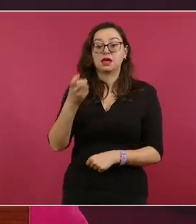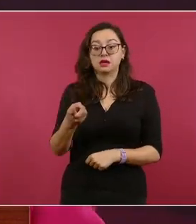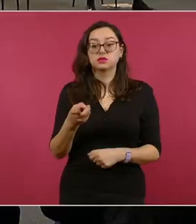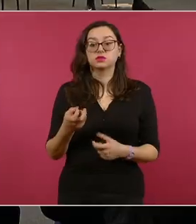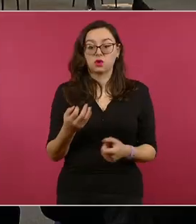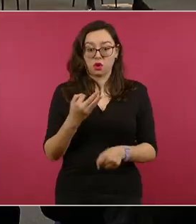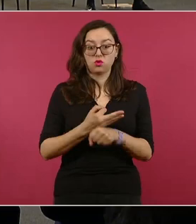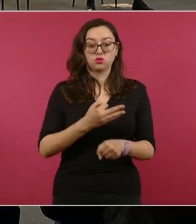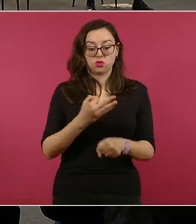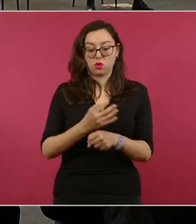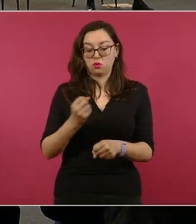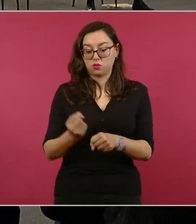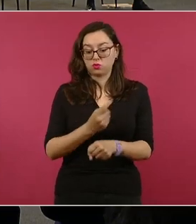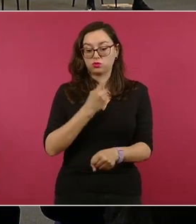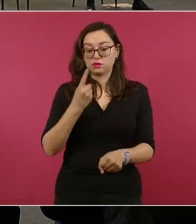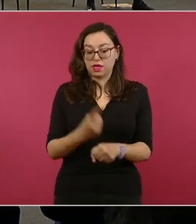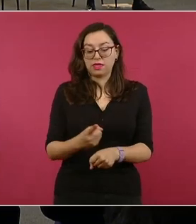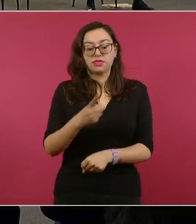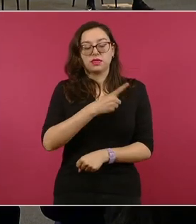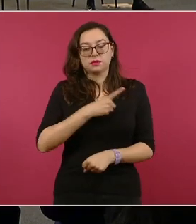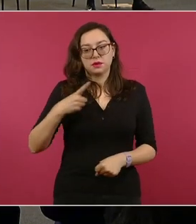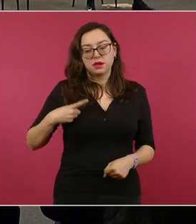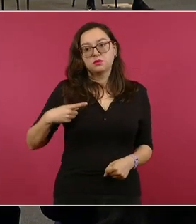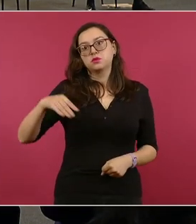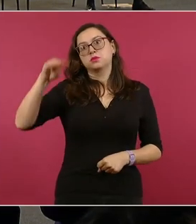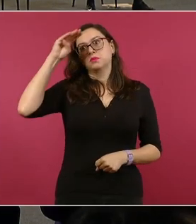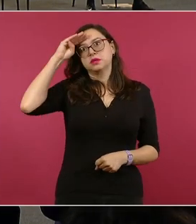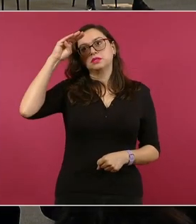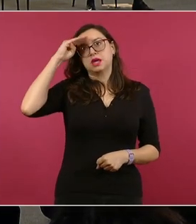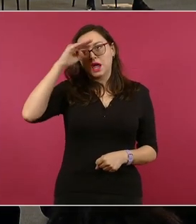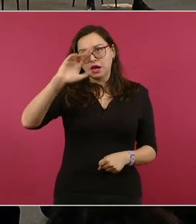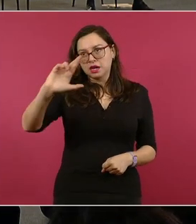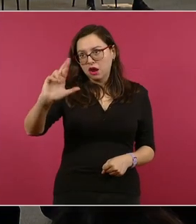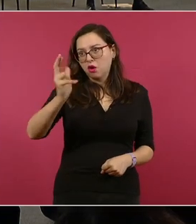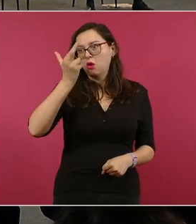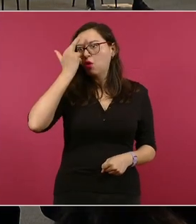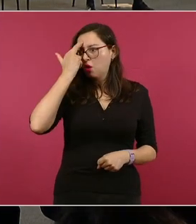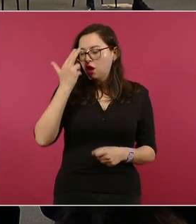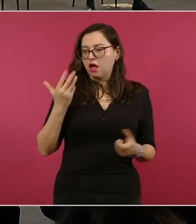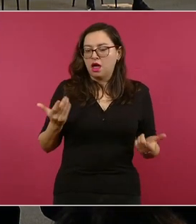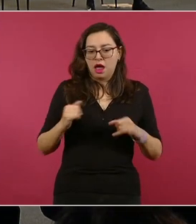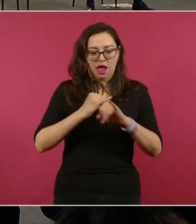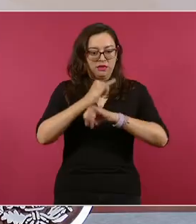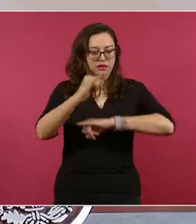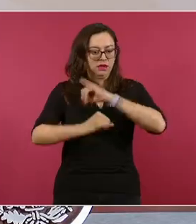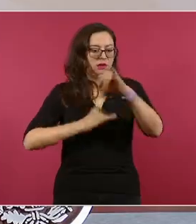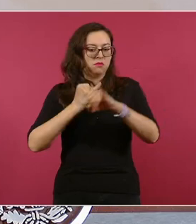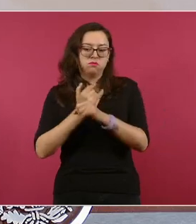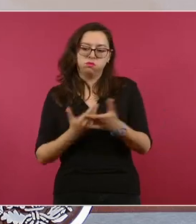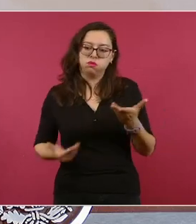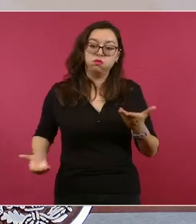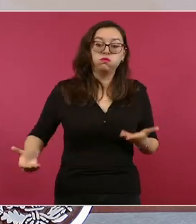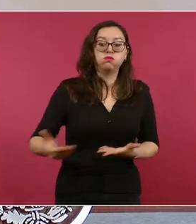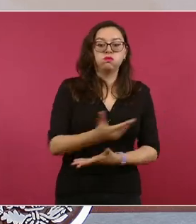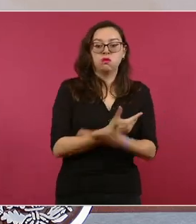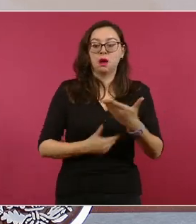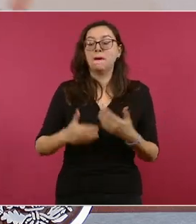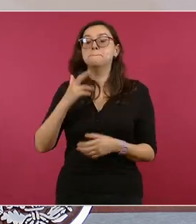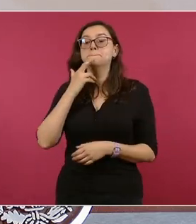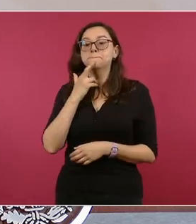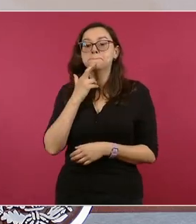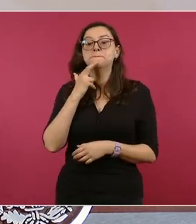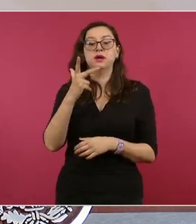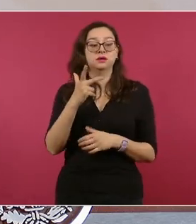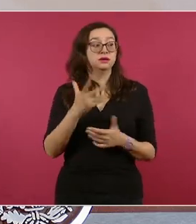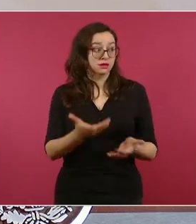internacional. Y si usted nos permite, señor presidente, yo creo que Alejandro Celorio puede explicar cuál es el mecanismo para que otros países se